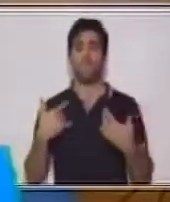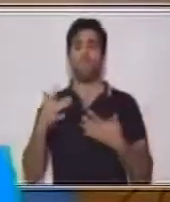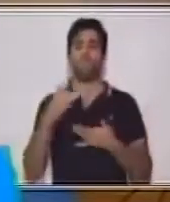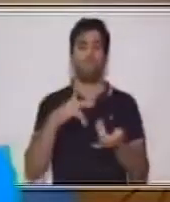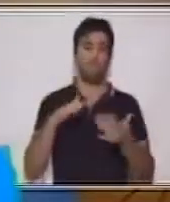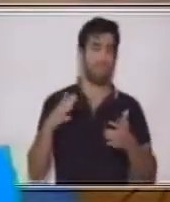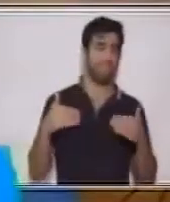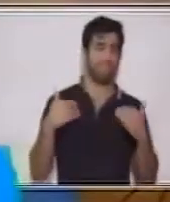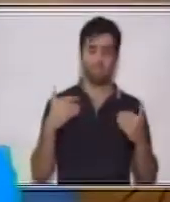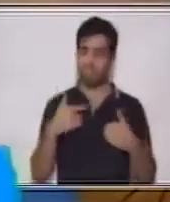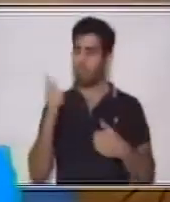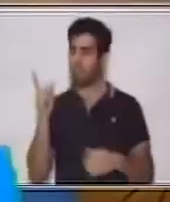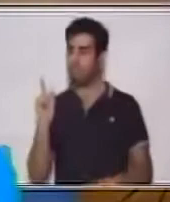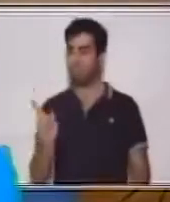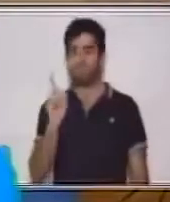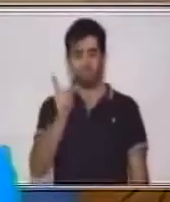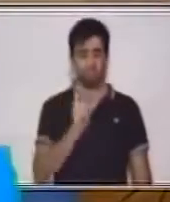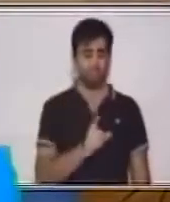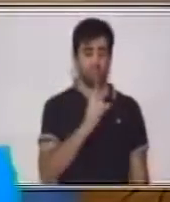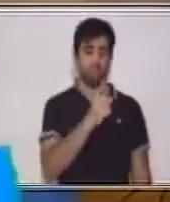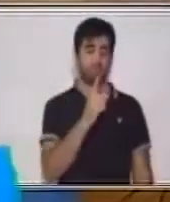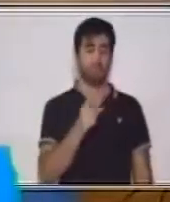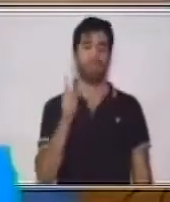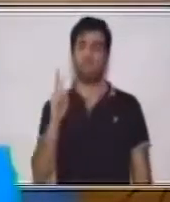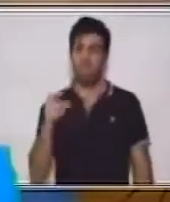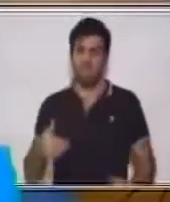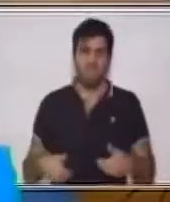Entre los monos era el masticador.